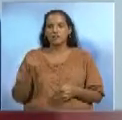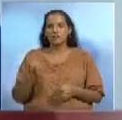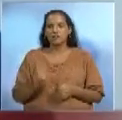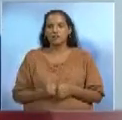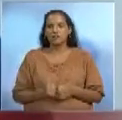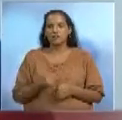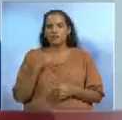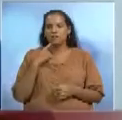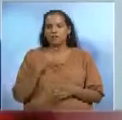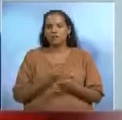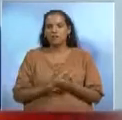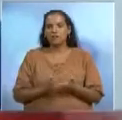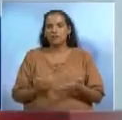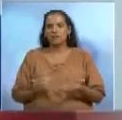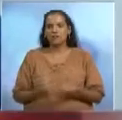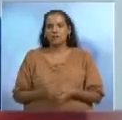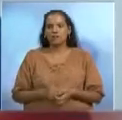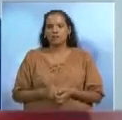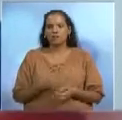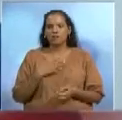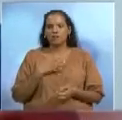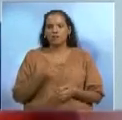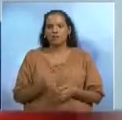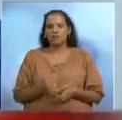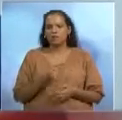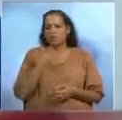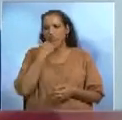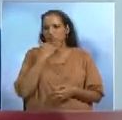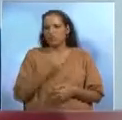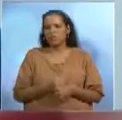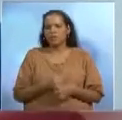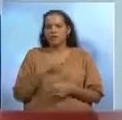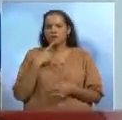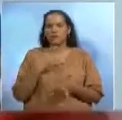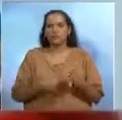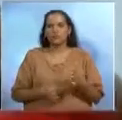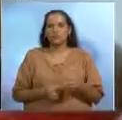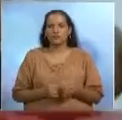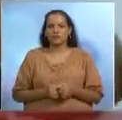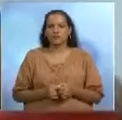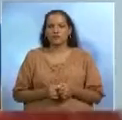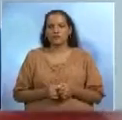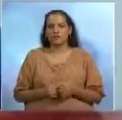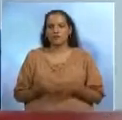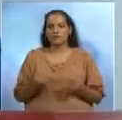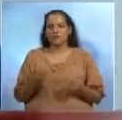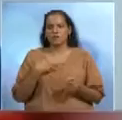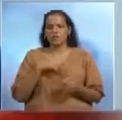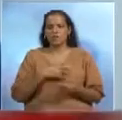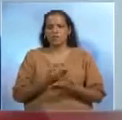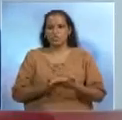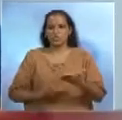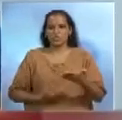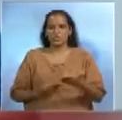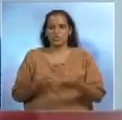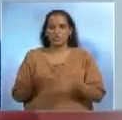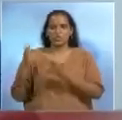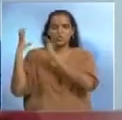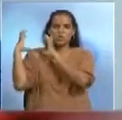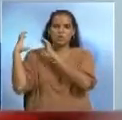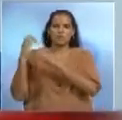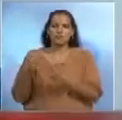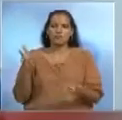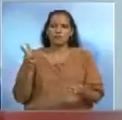Entonces, esas cosas las quisieron violar. Pero como no las pusieron violar, inmediatamente presentamos un documento al municipio